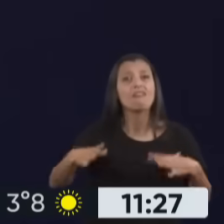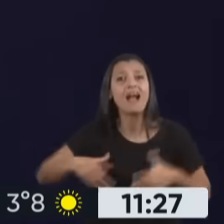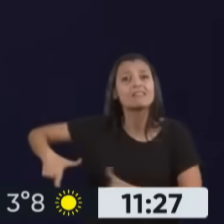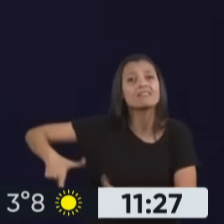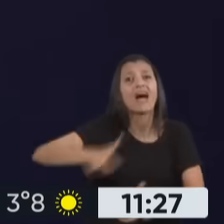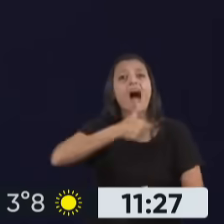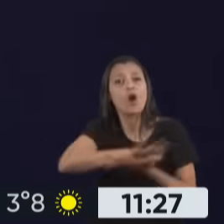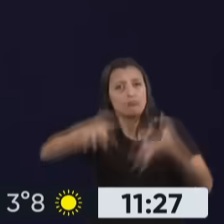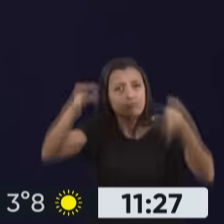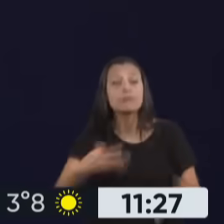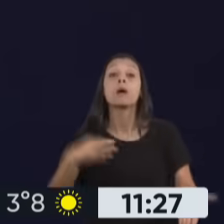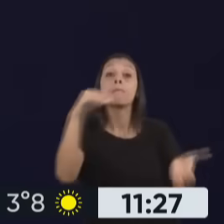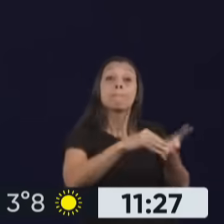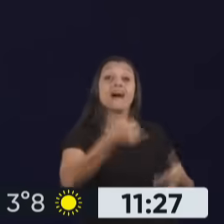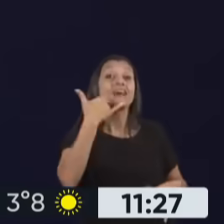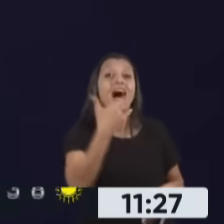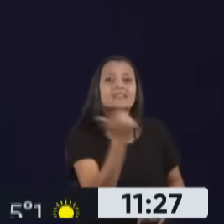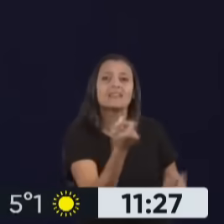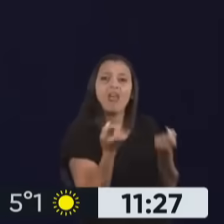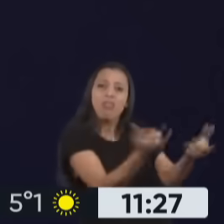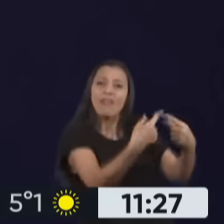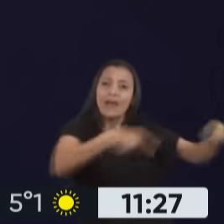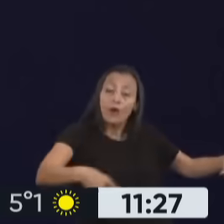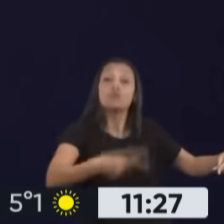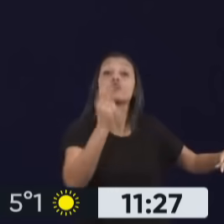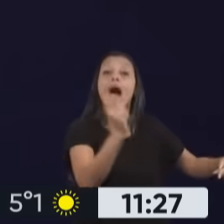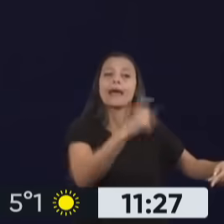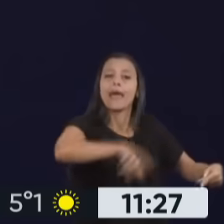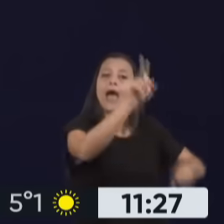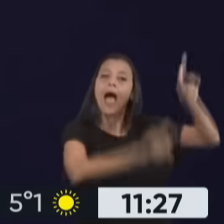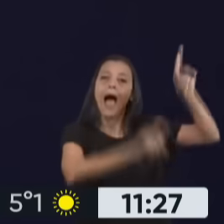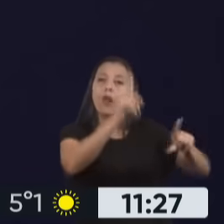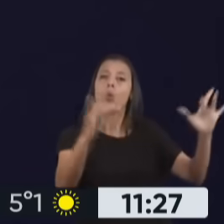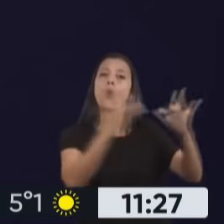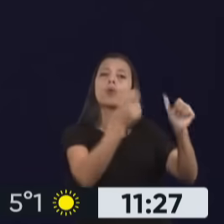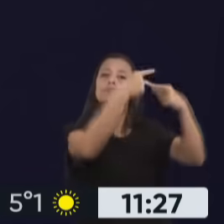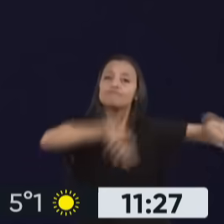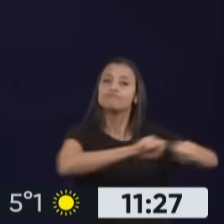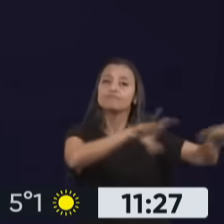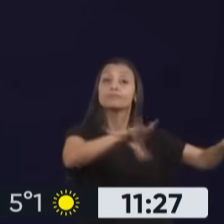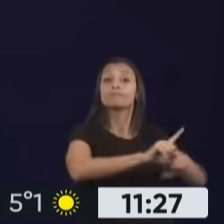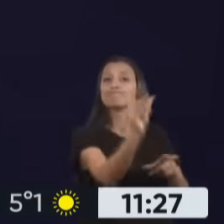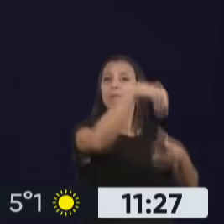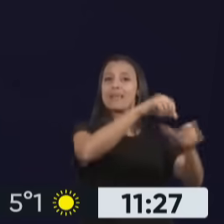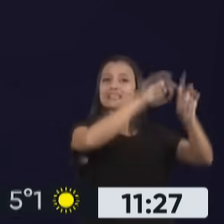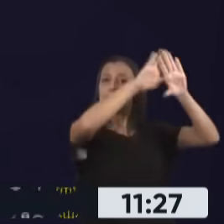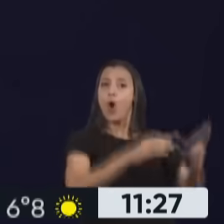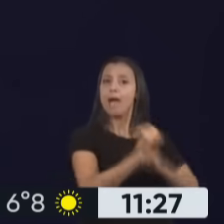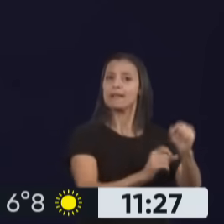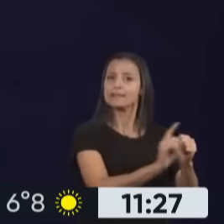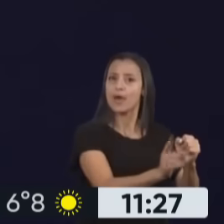área de comunicación de AISA destinó recursos a cuentas de redes sociales ajenas al ente estatal y